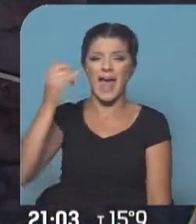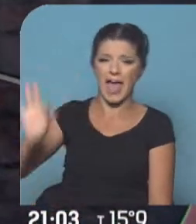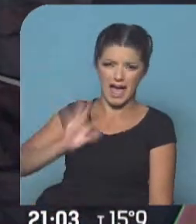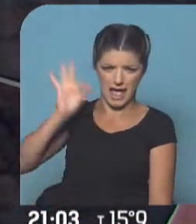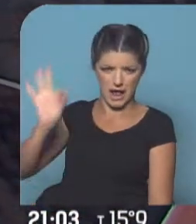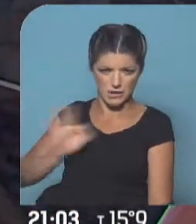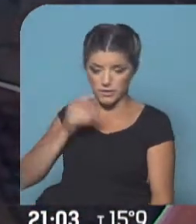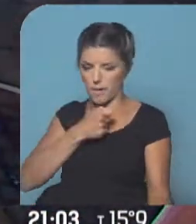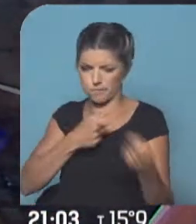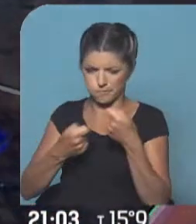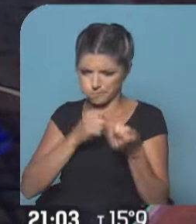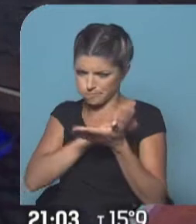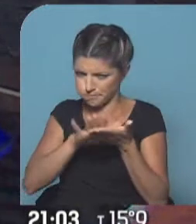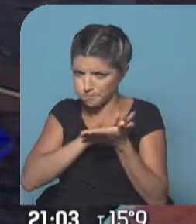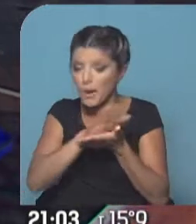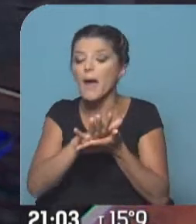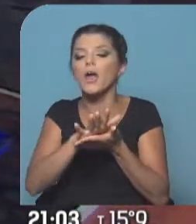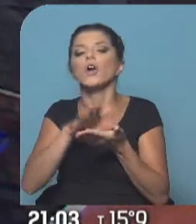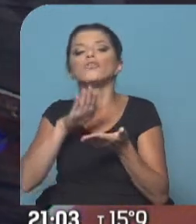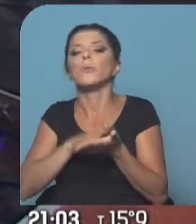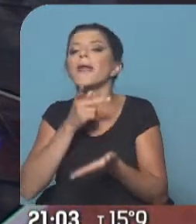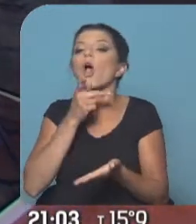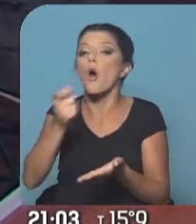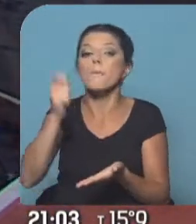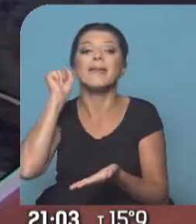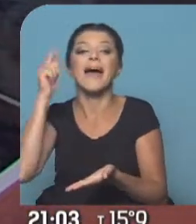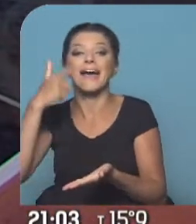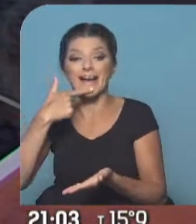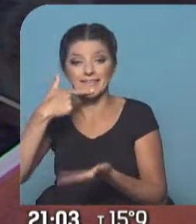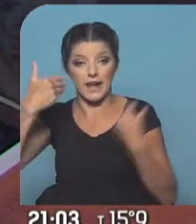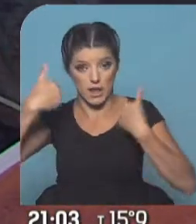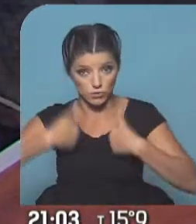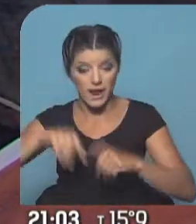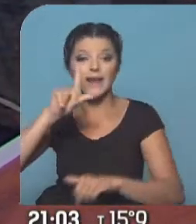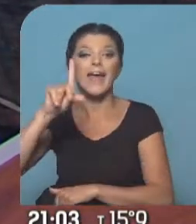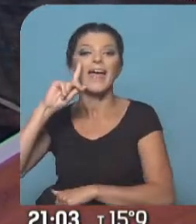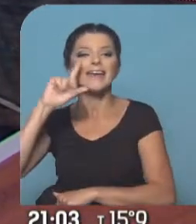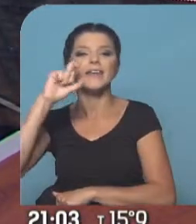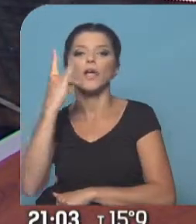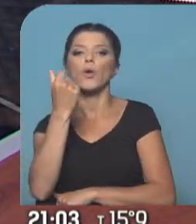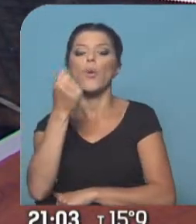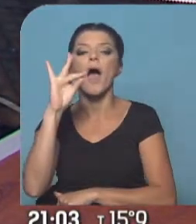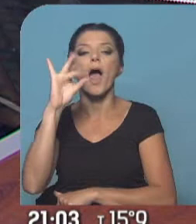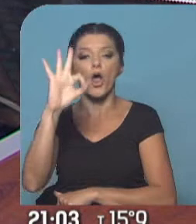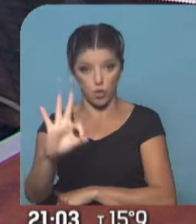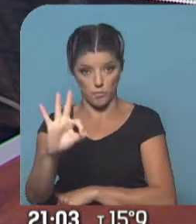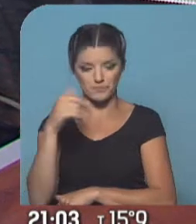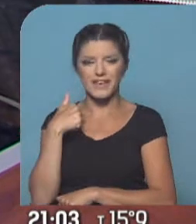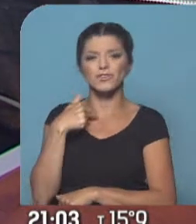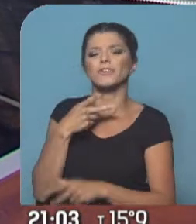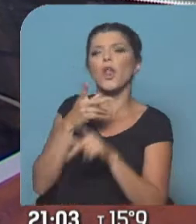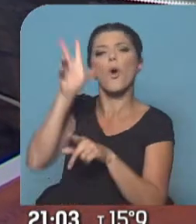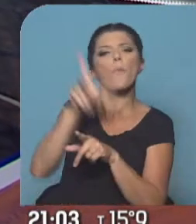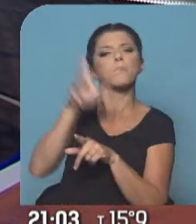concretamente las supuestas irregularidades por la compra de gas natural licuado en distintos países que era importado por la crisis energética a